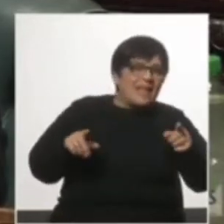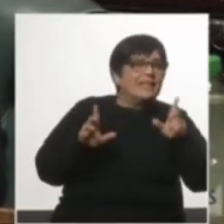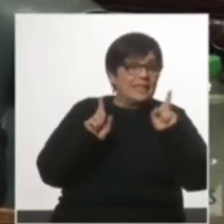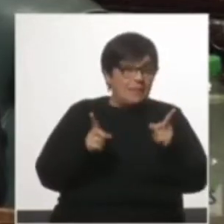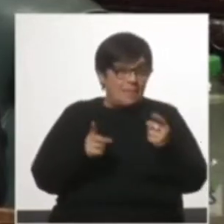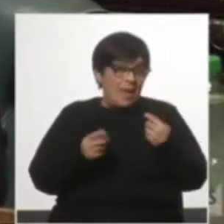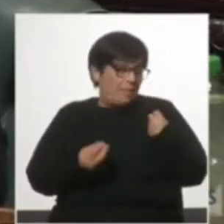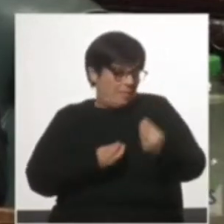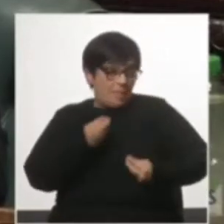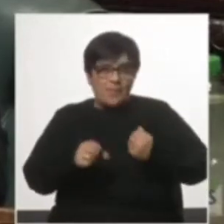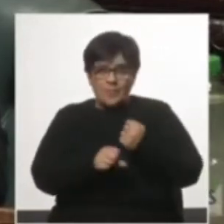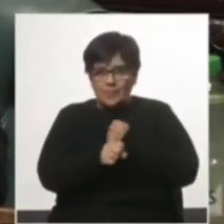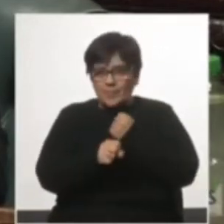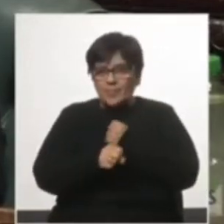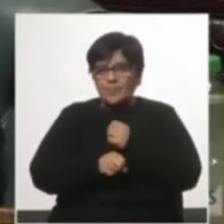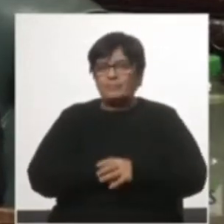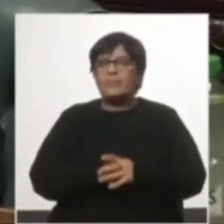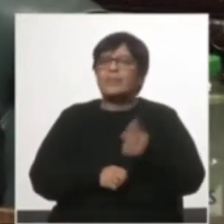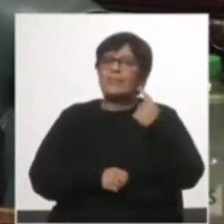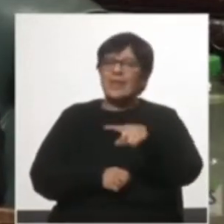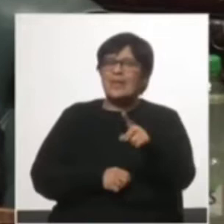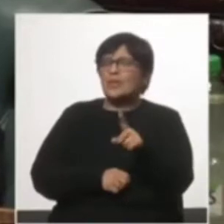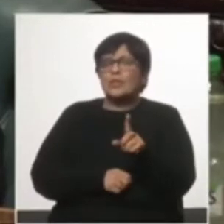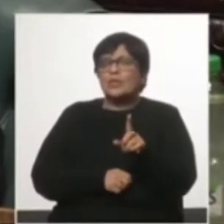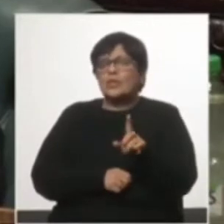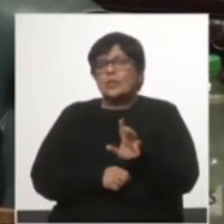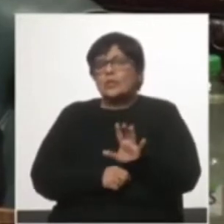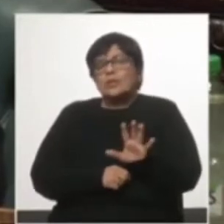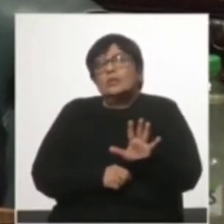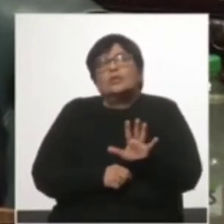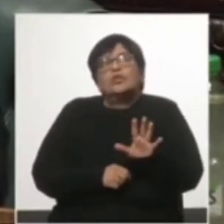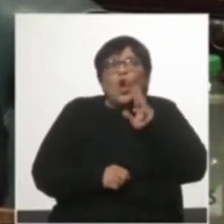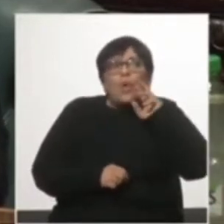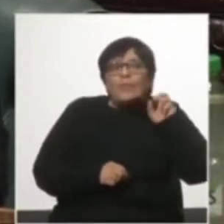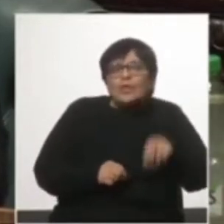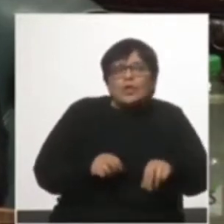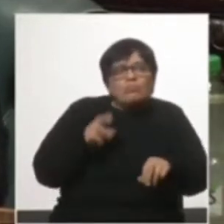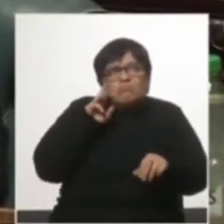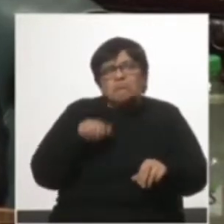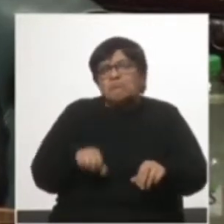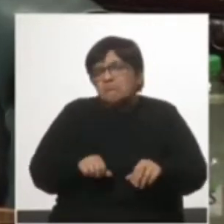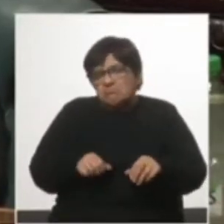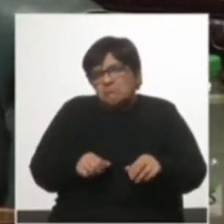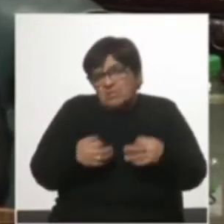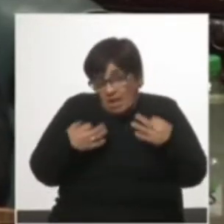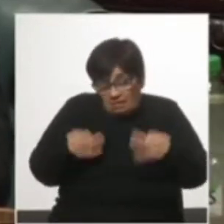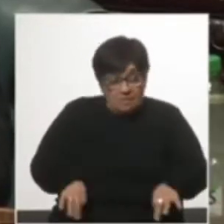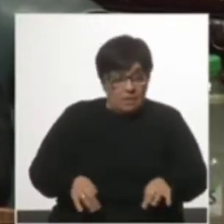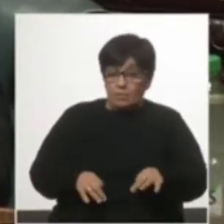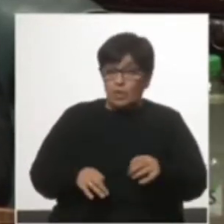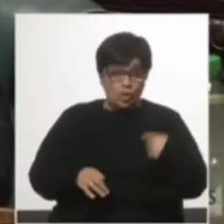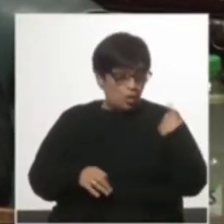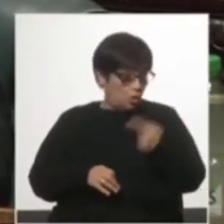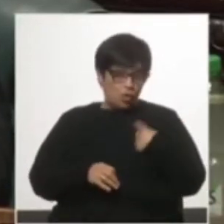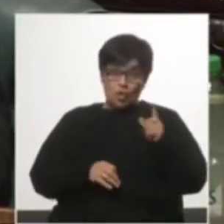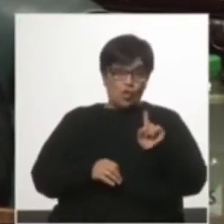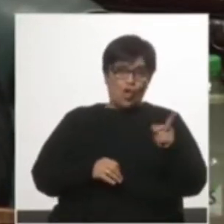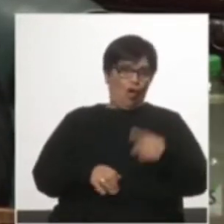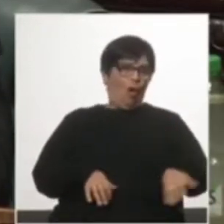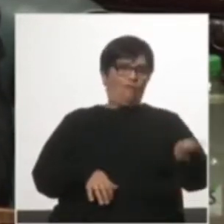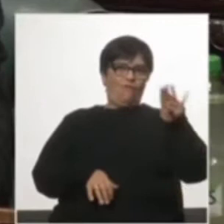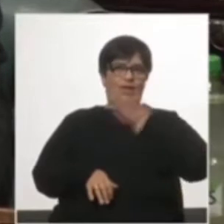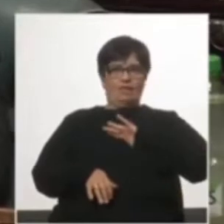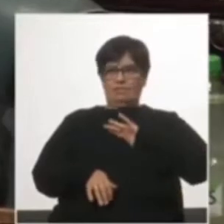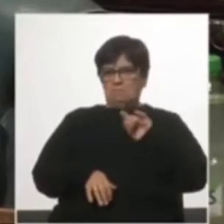empleo. Pero son perspectivas legítimas. Ni nosotros nos tenemos que